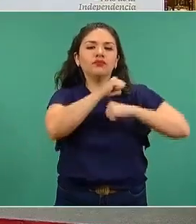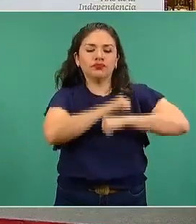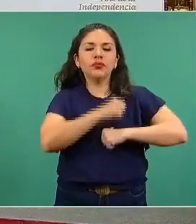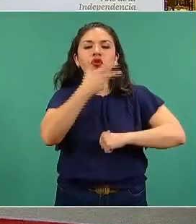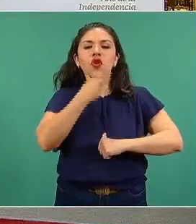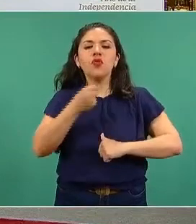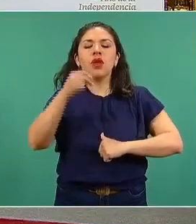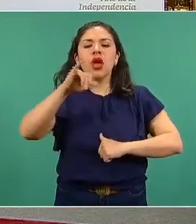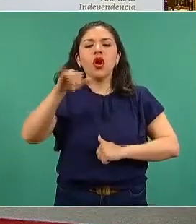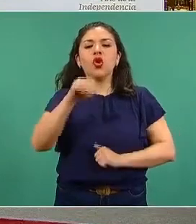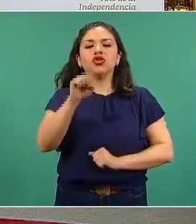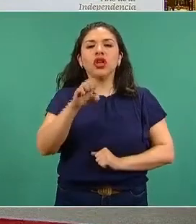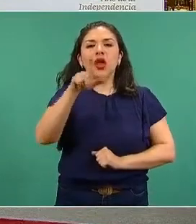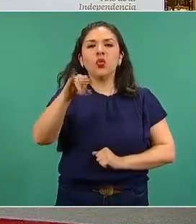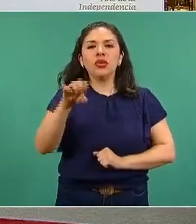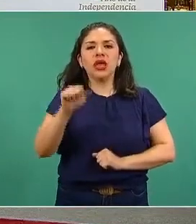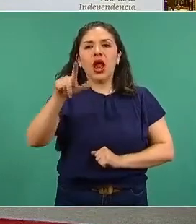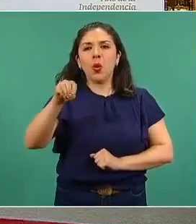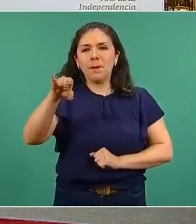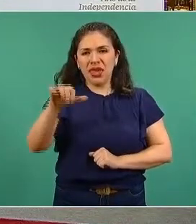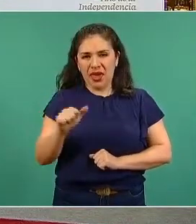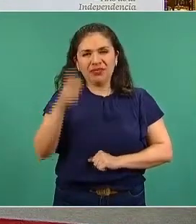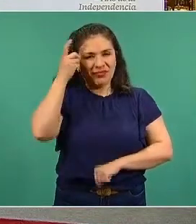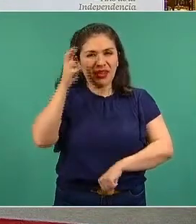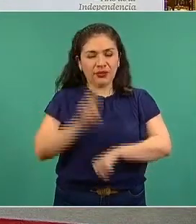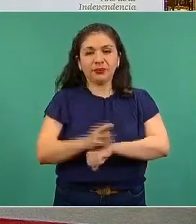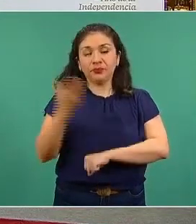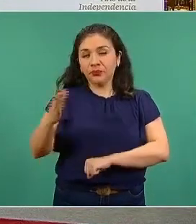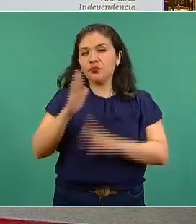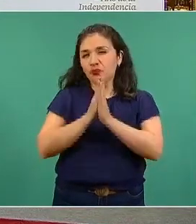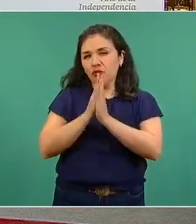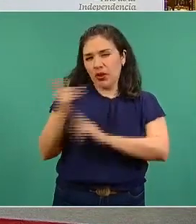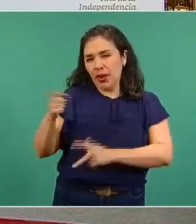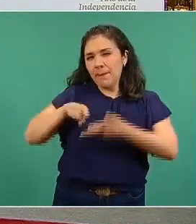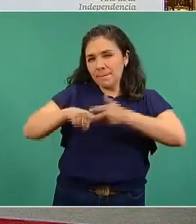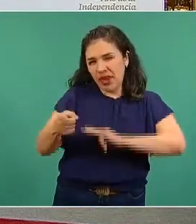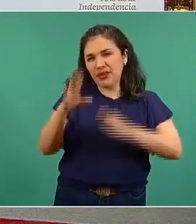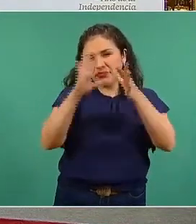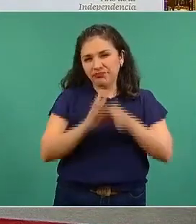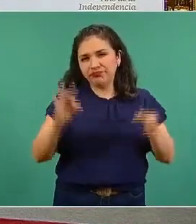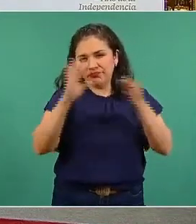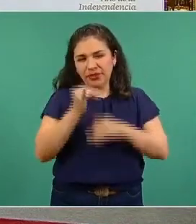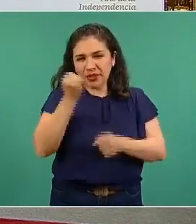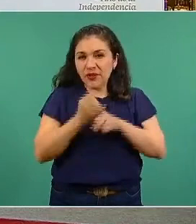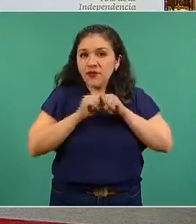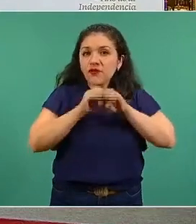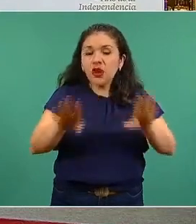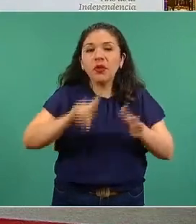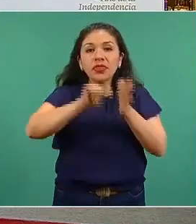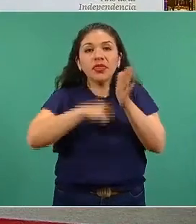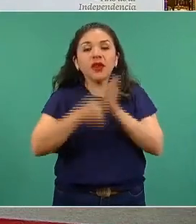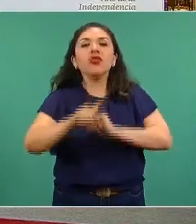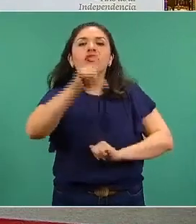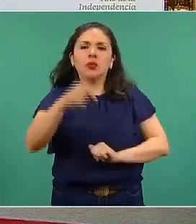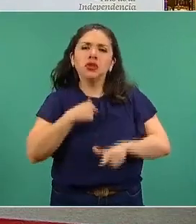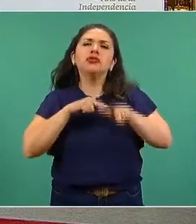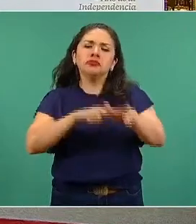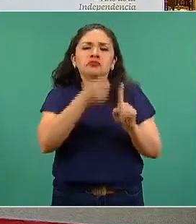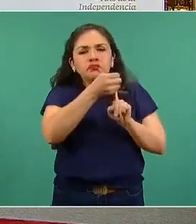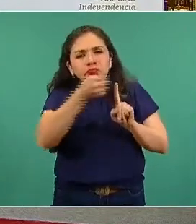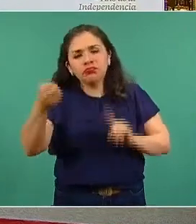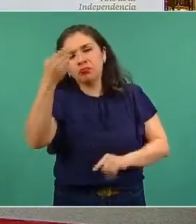doctor José Luis Salomía. Le voy a pedir al doctor Cristian Zaragoza, si es tan amable, de presentar el informe técnico y enseguida yo comentaré